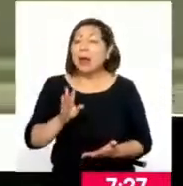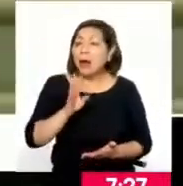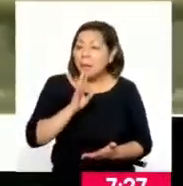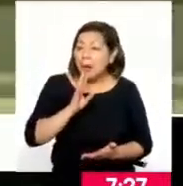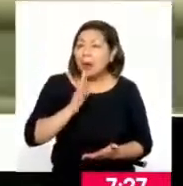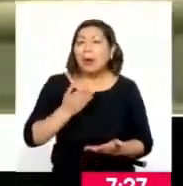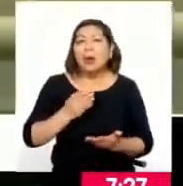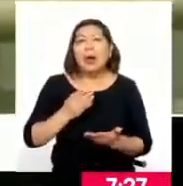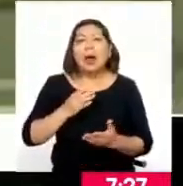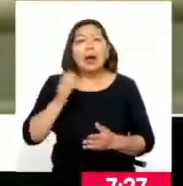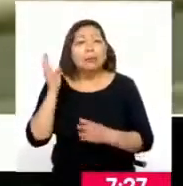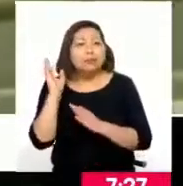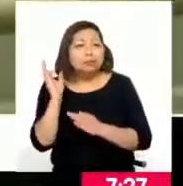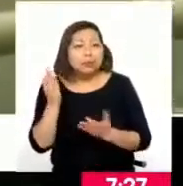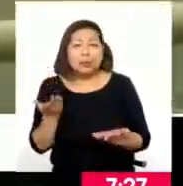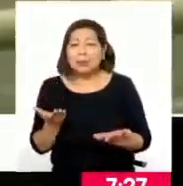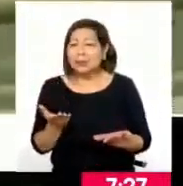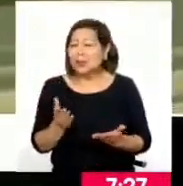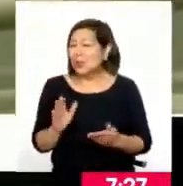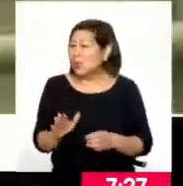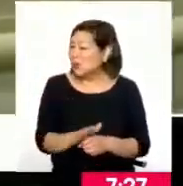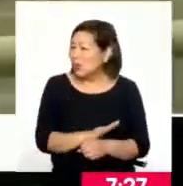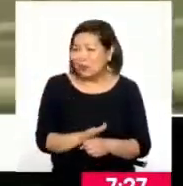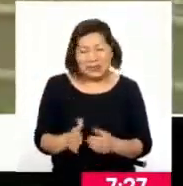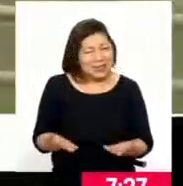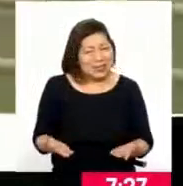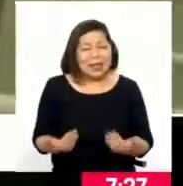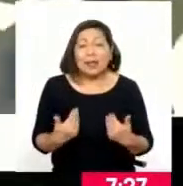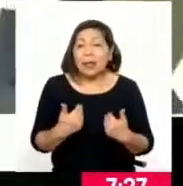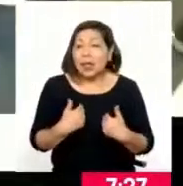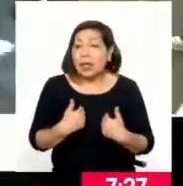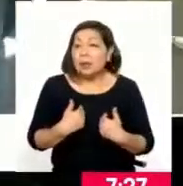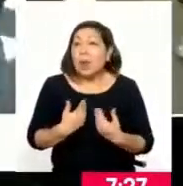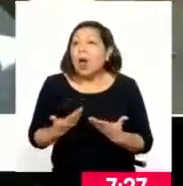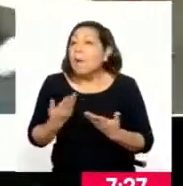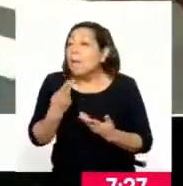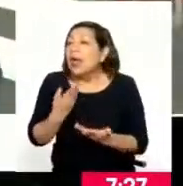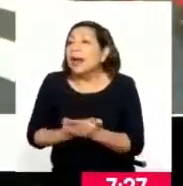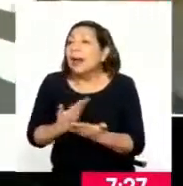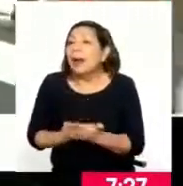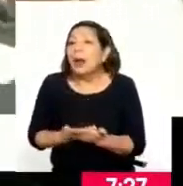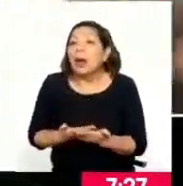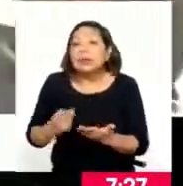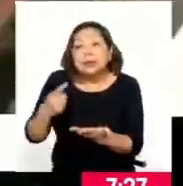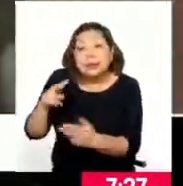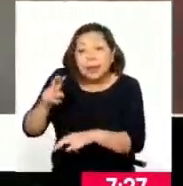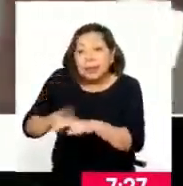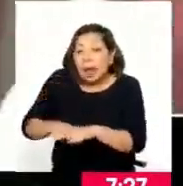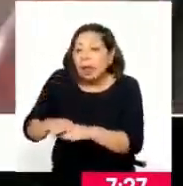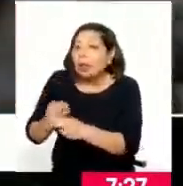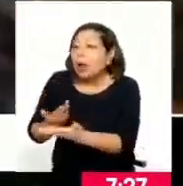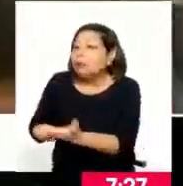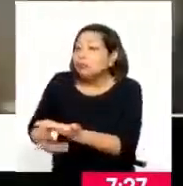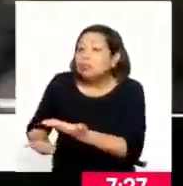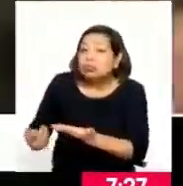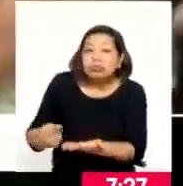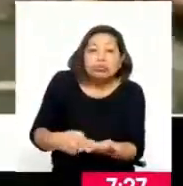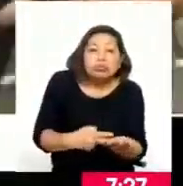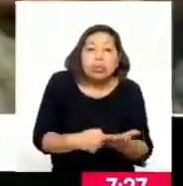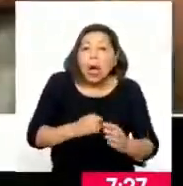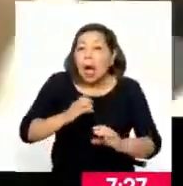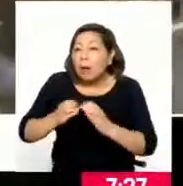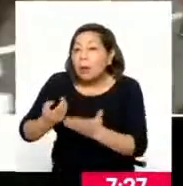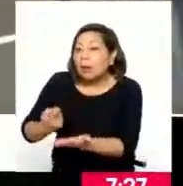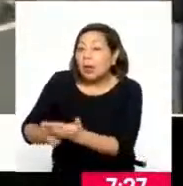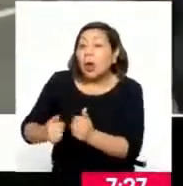el discurso, la oratoria no es suficiente. Definitivamente tenemos que hablar con acciones. Precisamente el día de ayer estuvimos reunidos con